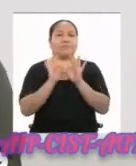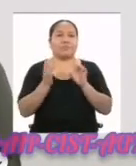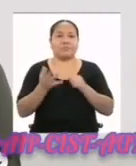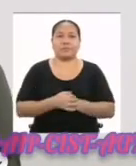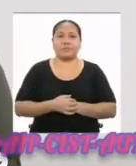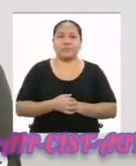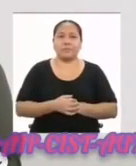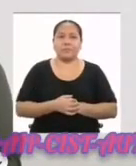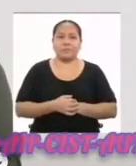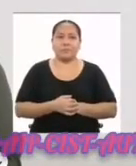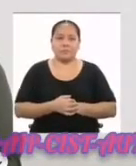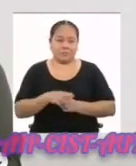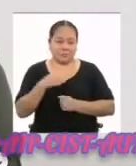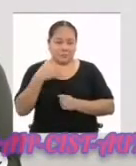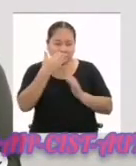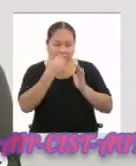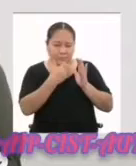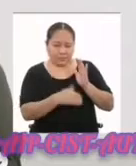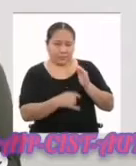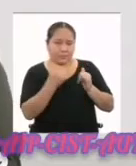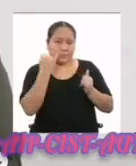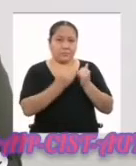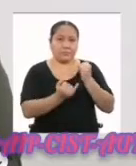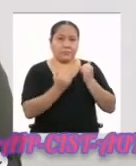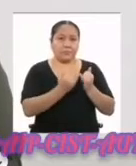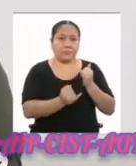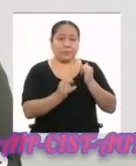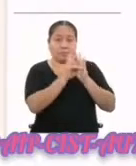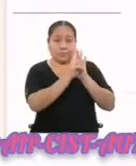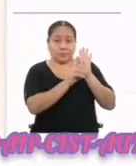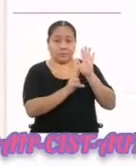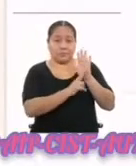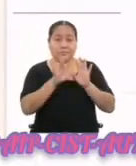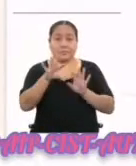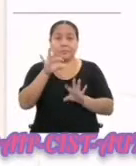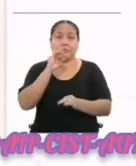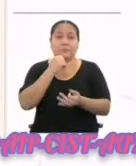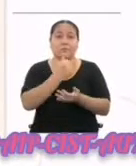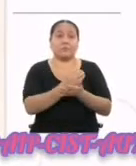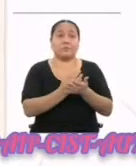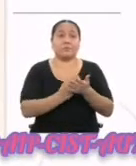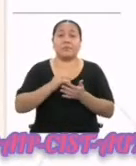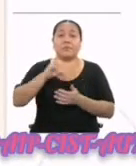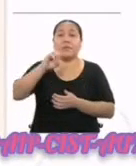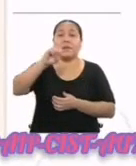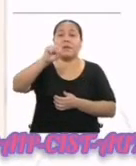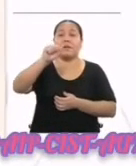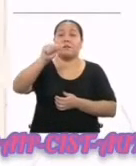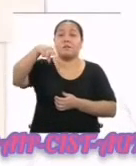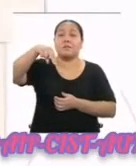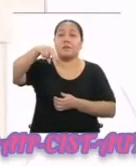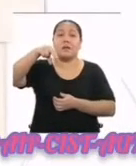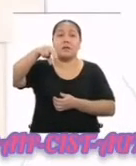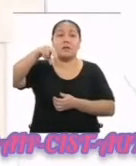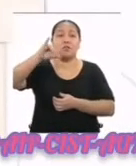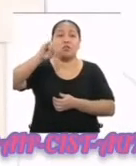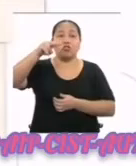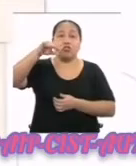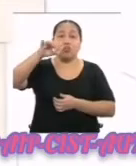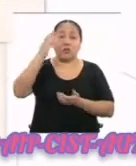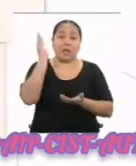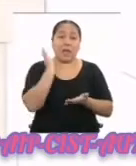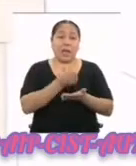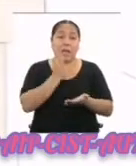Bueno, y ya casi al final de los reglamentos encontramos la parte de las sanciones. Aquí deben ponerse